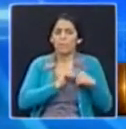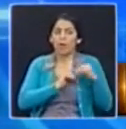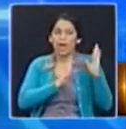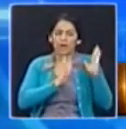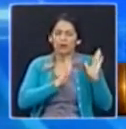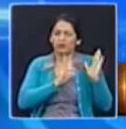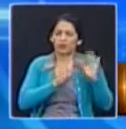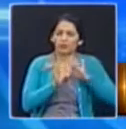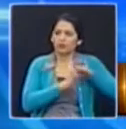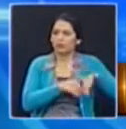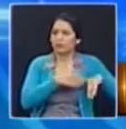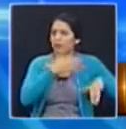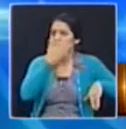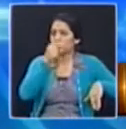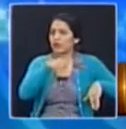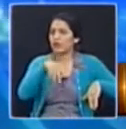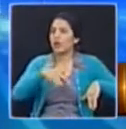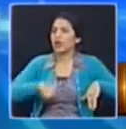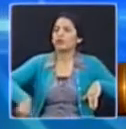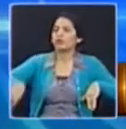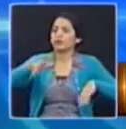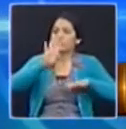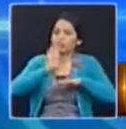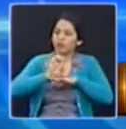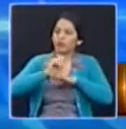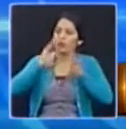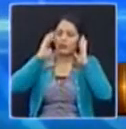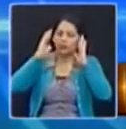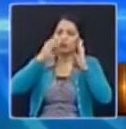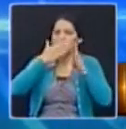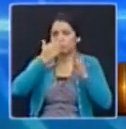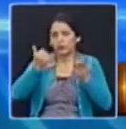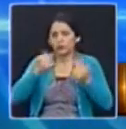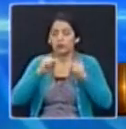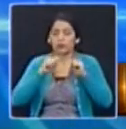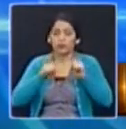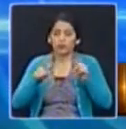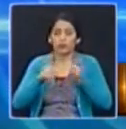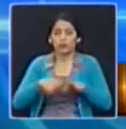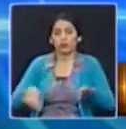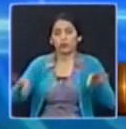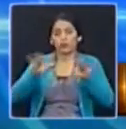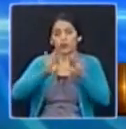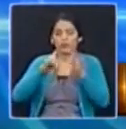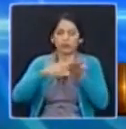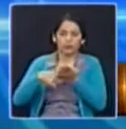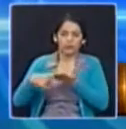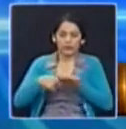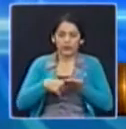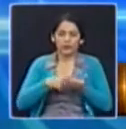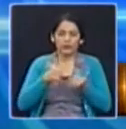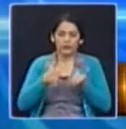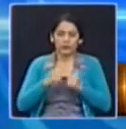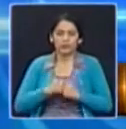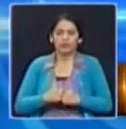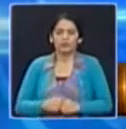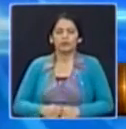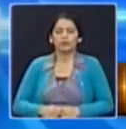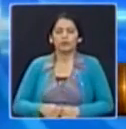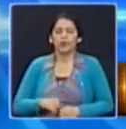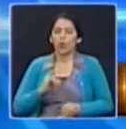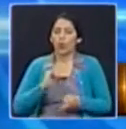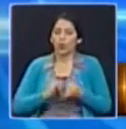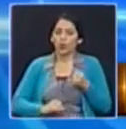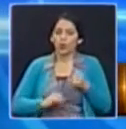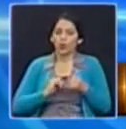hay que responderle a un país y ahí hay que fiscalizar, ¿no? Porque para eso están ustedes ahí. En todo caso, asambleísta, antes de